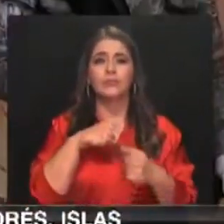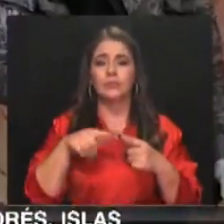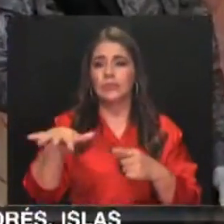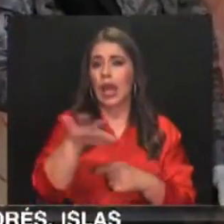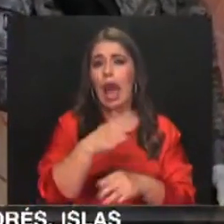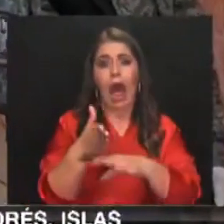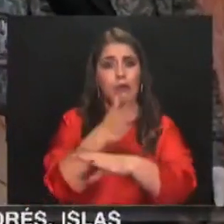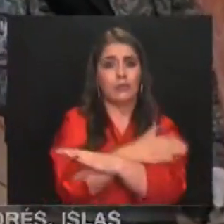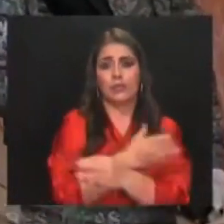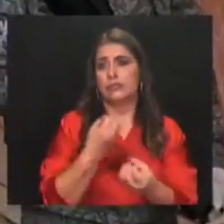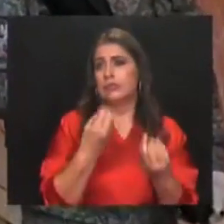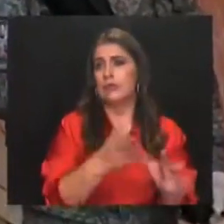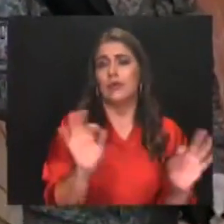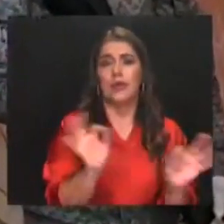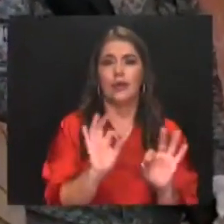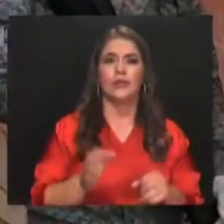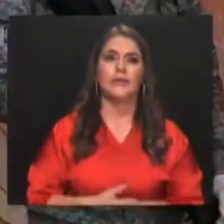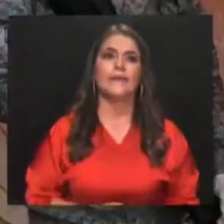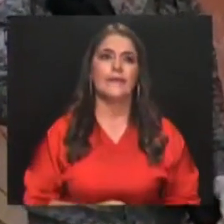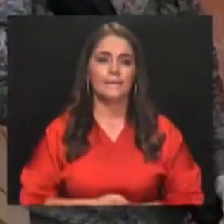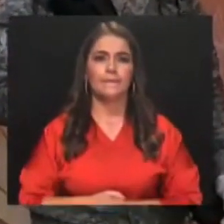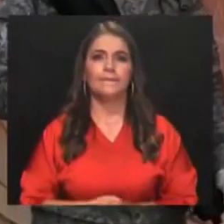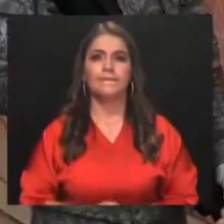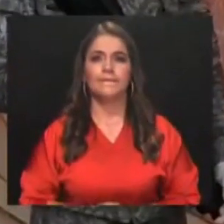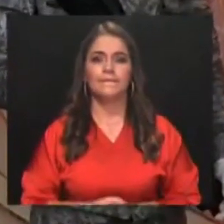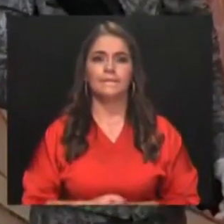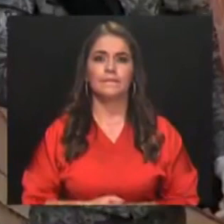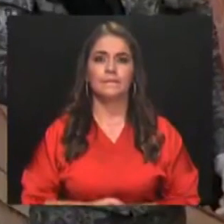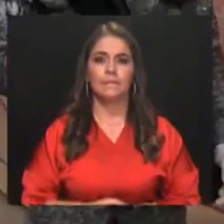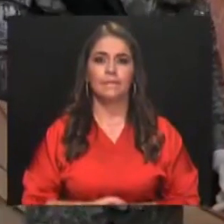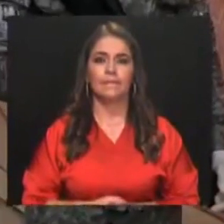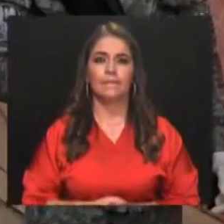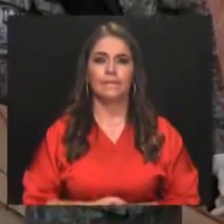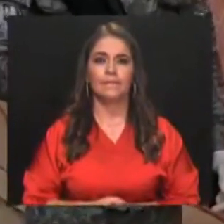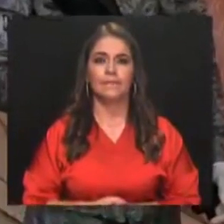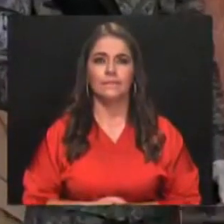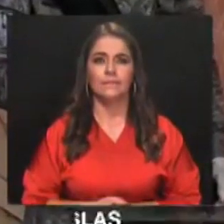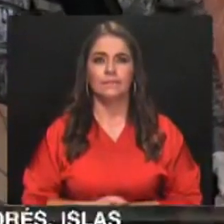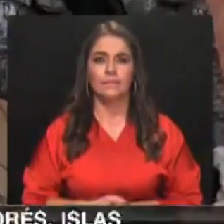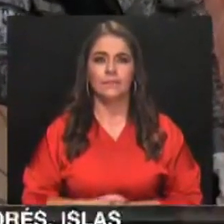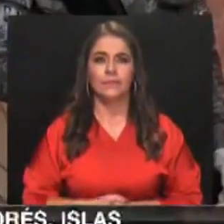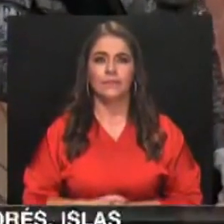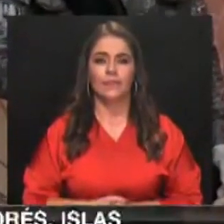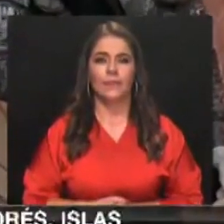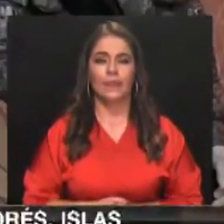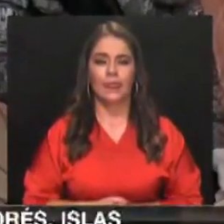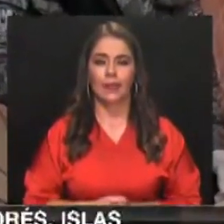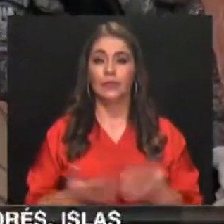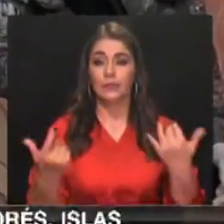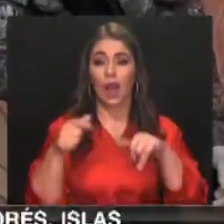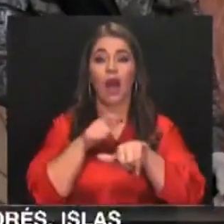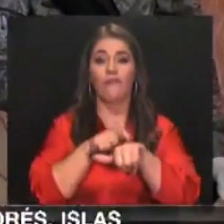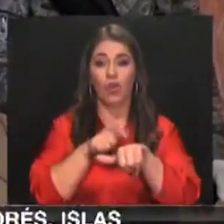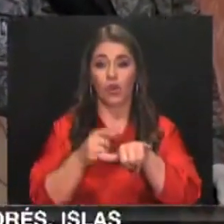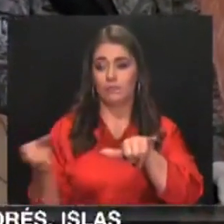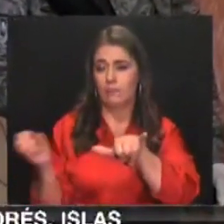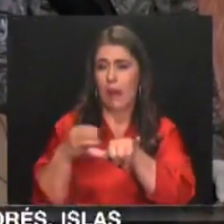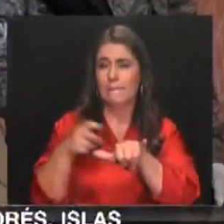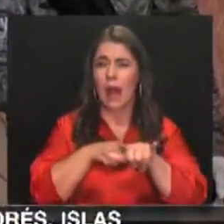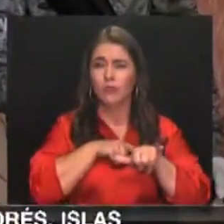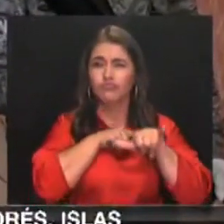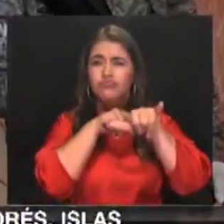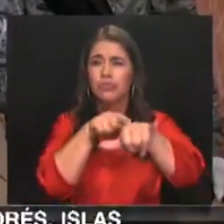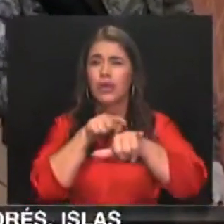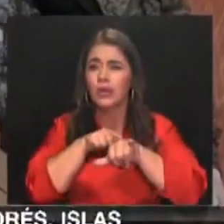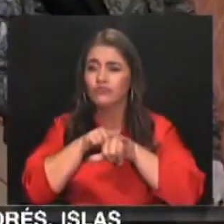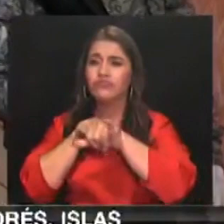donación. Logísticamente hemos traído a la isla a través de aviones de transporte algo más de